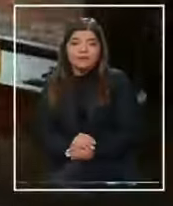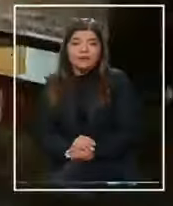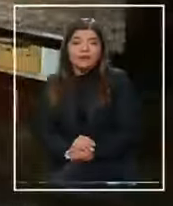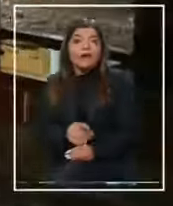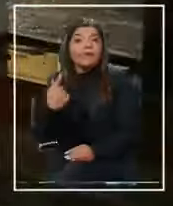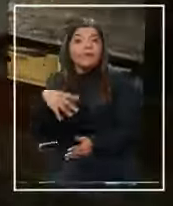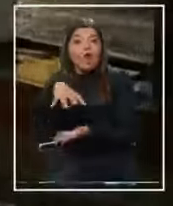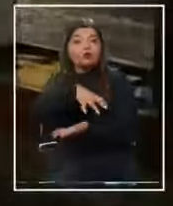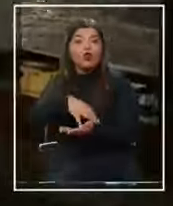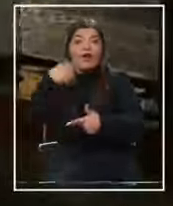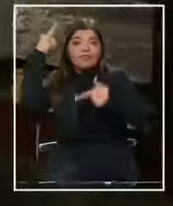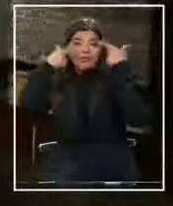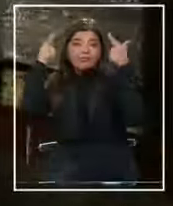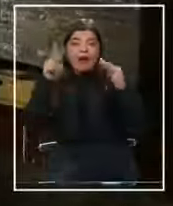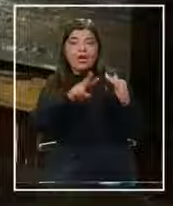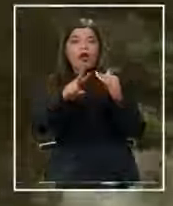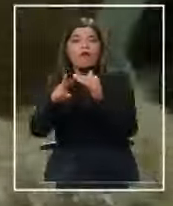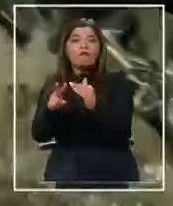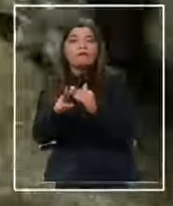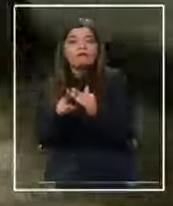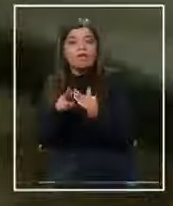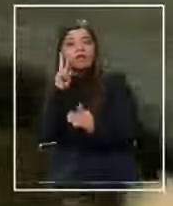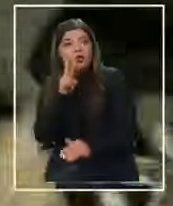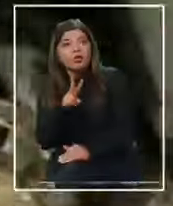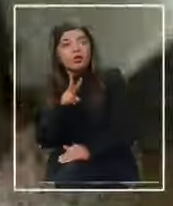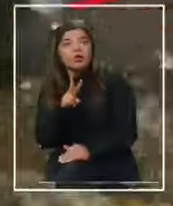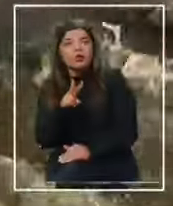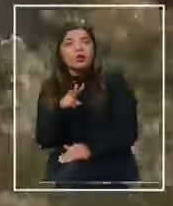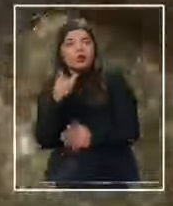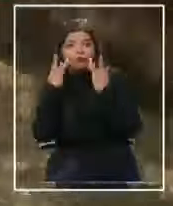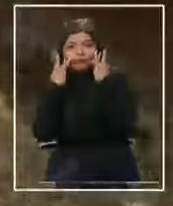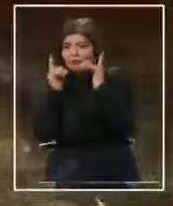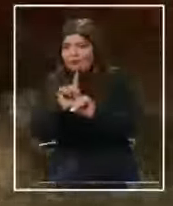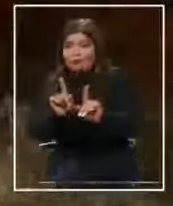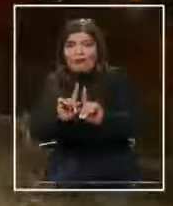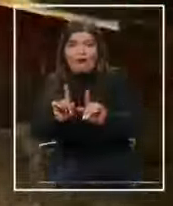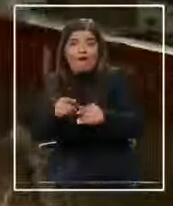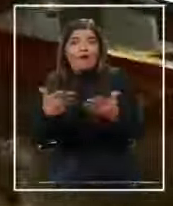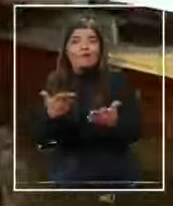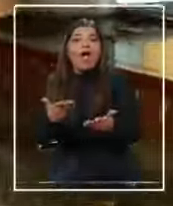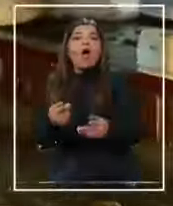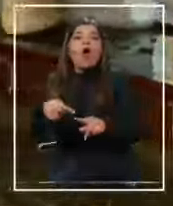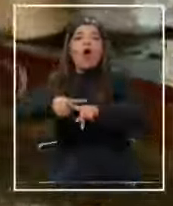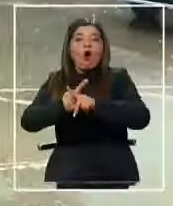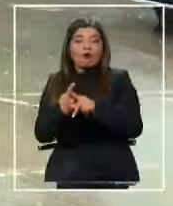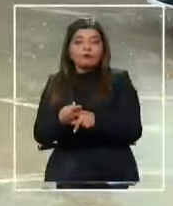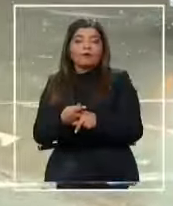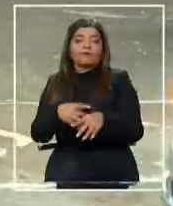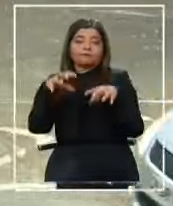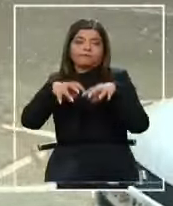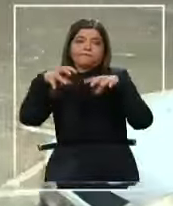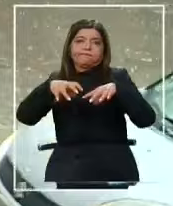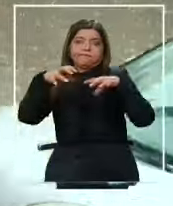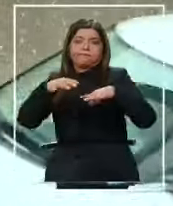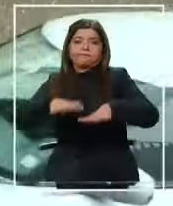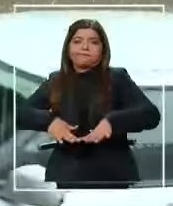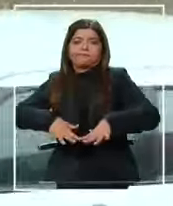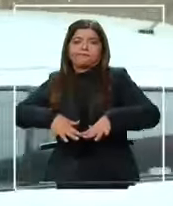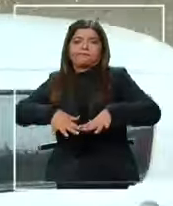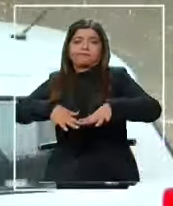Pero en la ciudad de Talca, los vecinos no recibieron con mucha felicidad la lluvia, porque una vez más las intensas